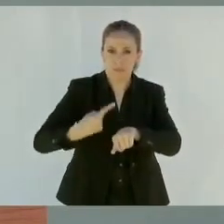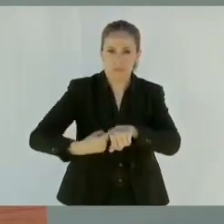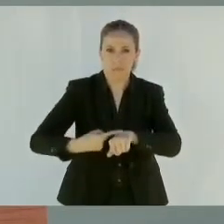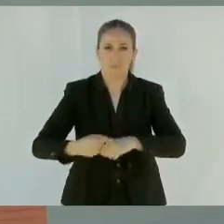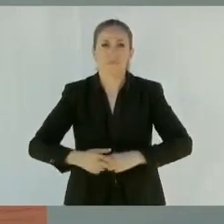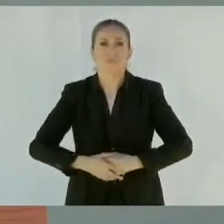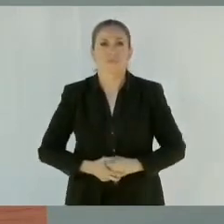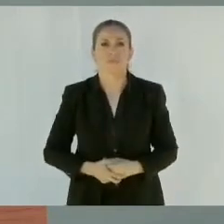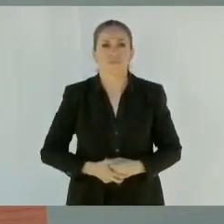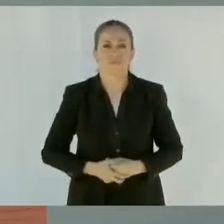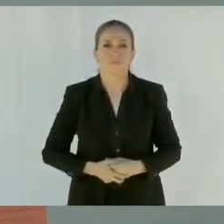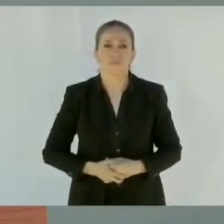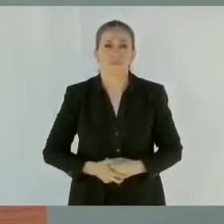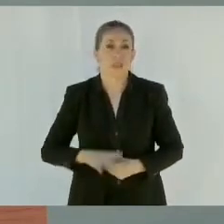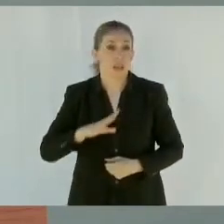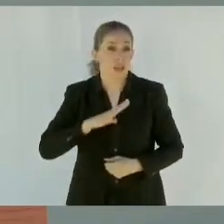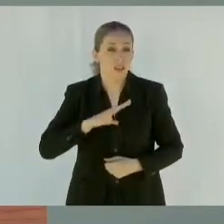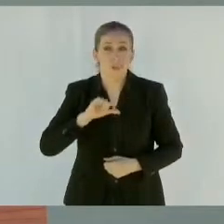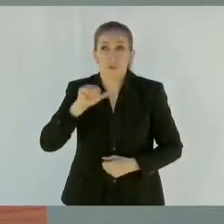En otras partes,